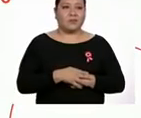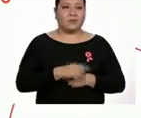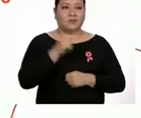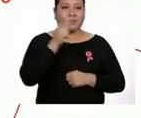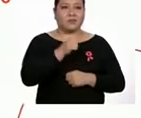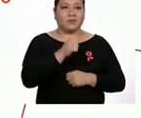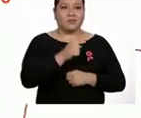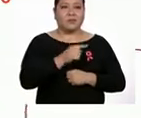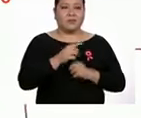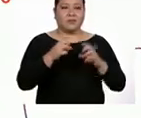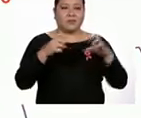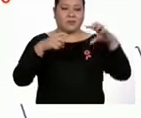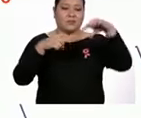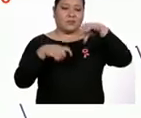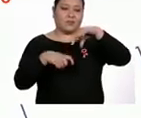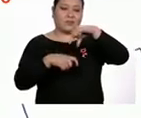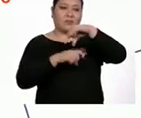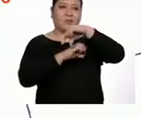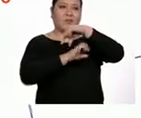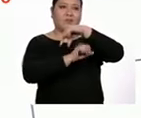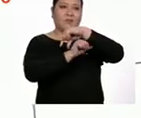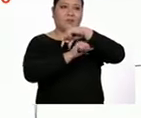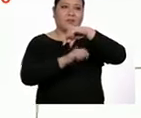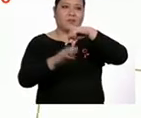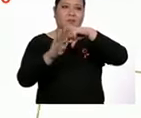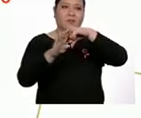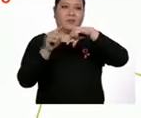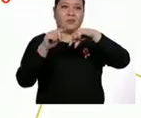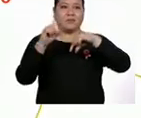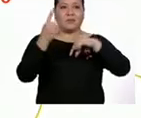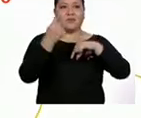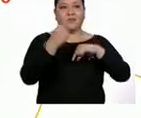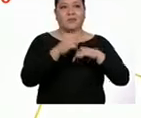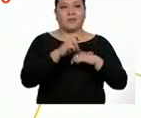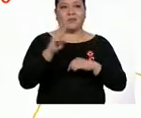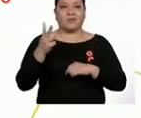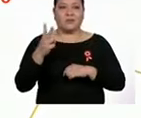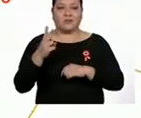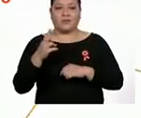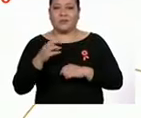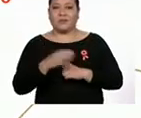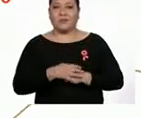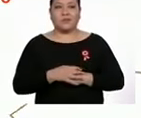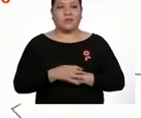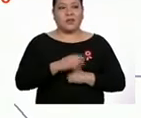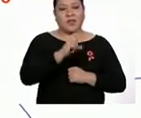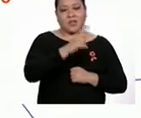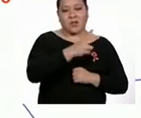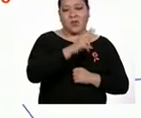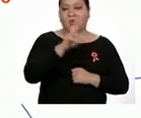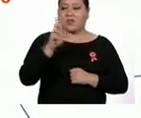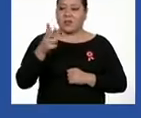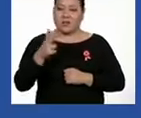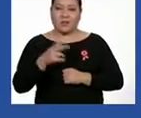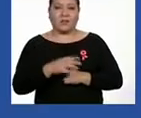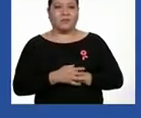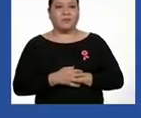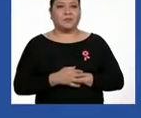Y estas son las intersecciones de intervalos en el primer y segundo partido y la otra en el segundo y tercer